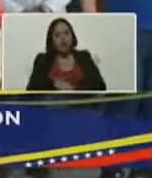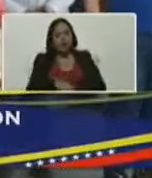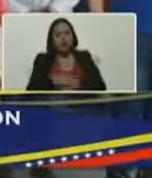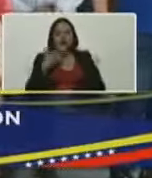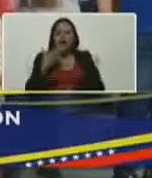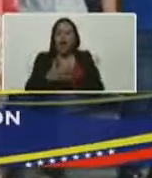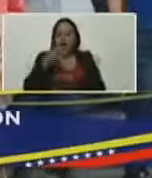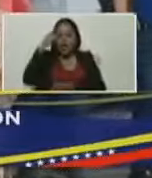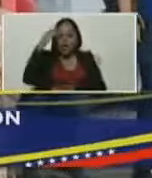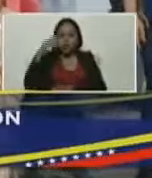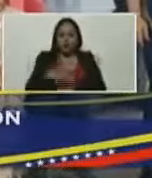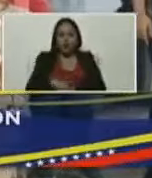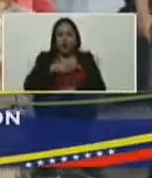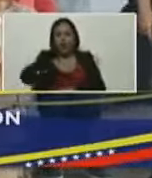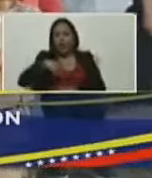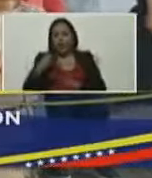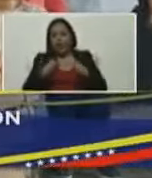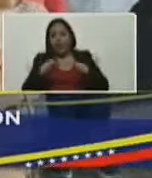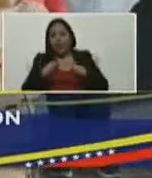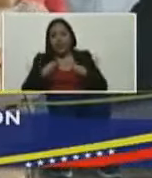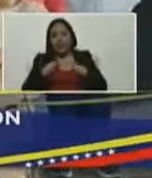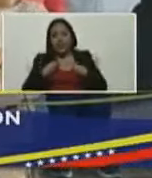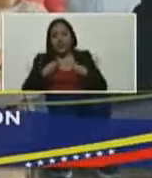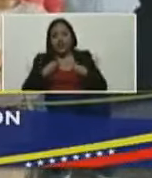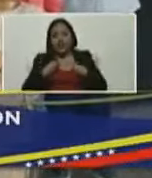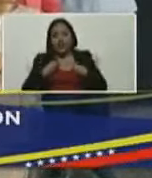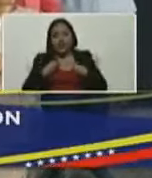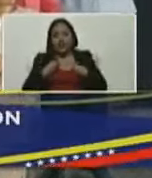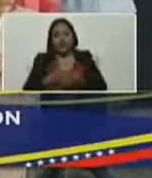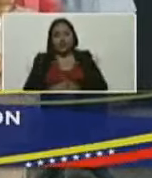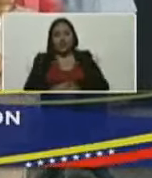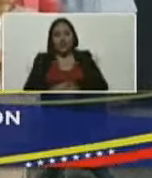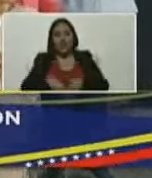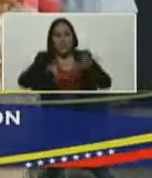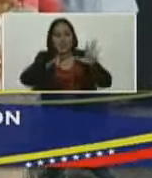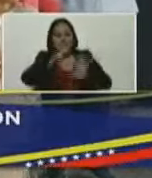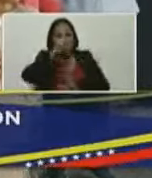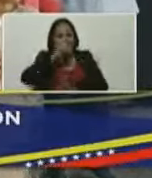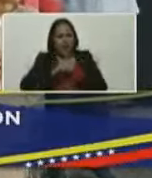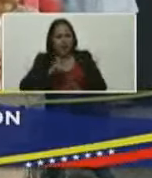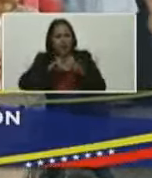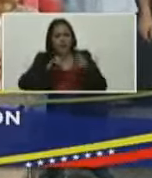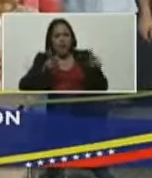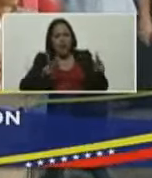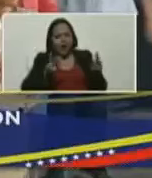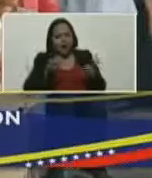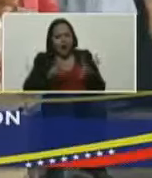a Dios. Estamos viviendo la profecía. 7 años de prosperidad.